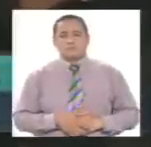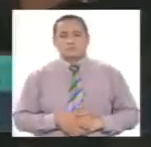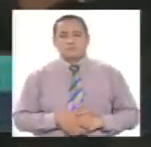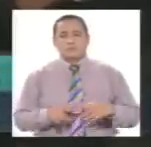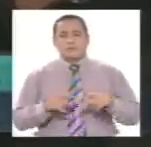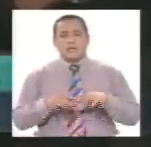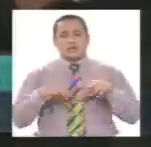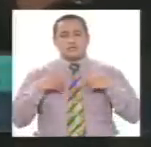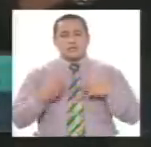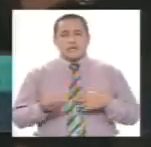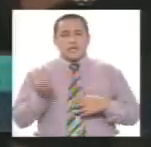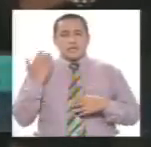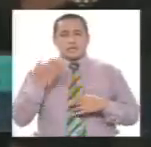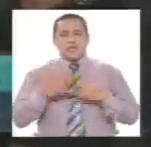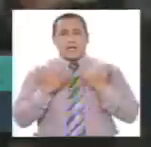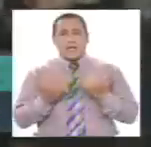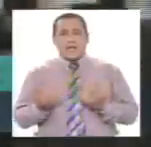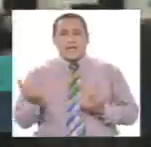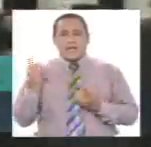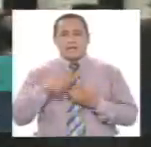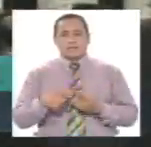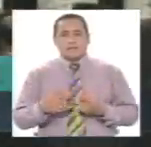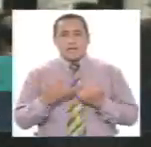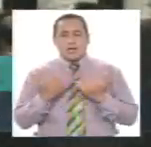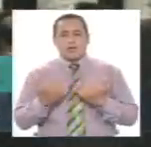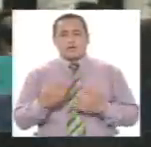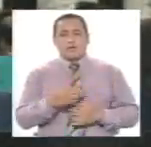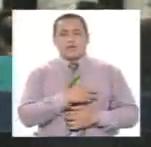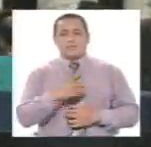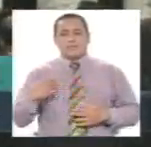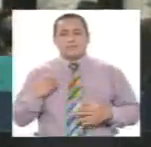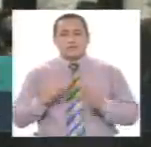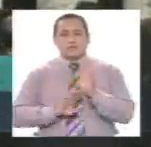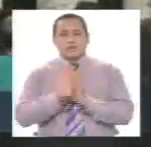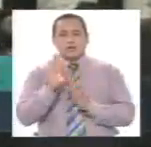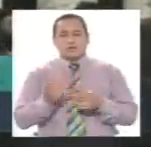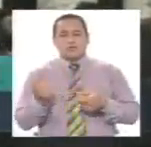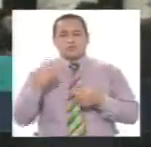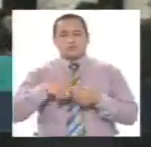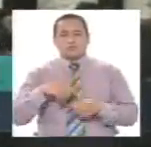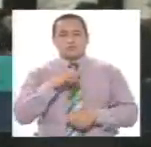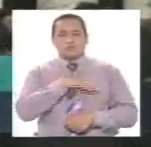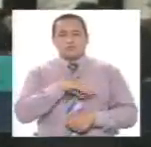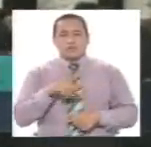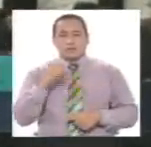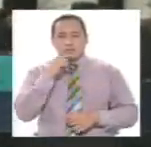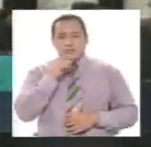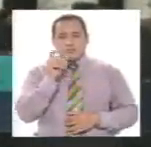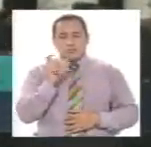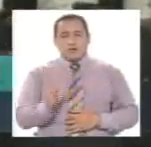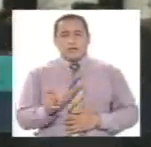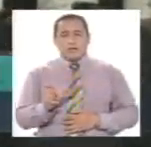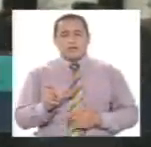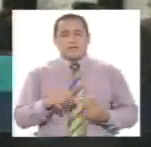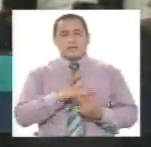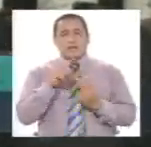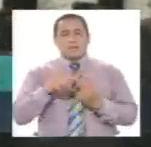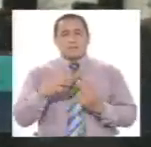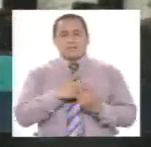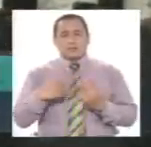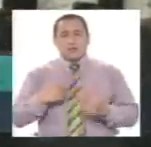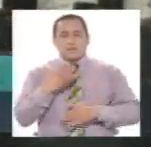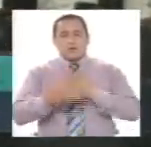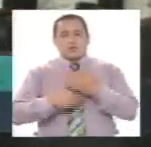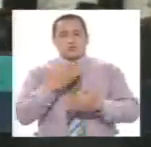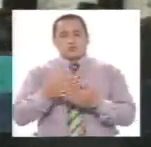que asumían hasta el día de hoy el Ministerio de Desarrollo e Inclusión Social en el caso de Mónica Rubio, el Ministerio de la Producción